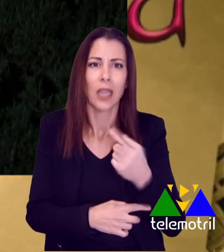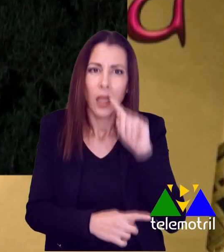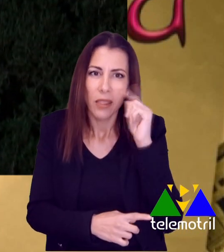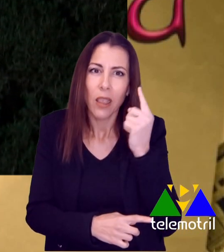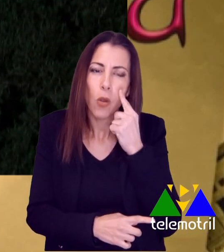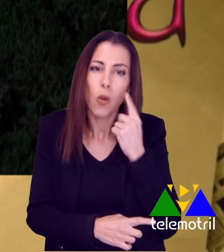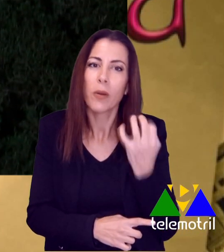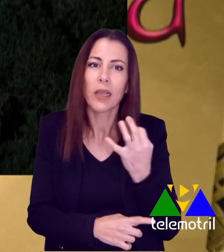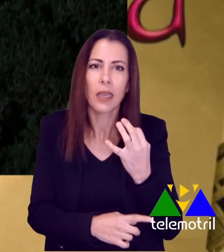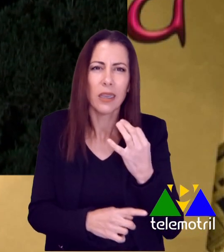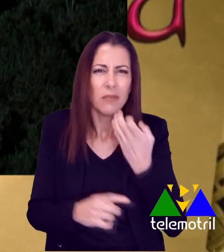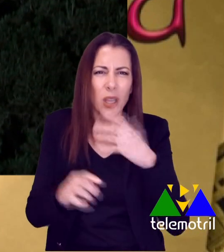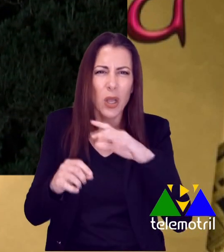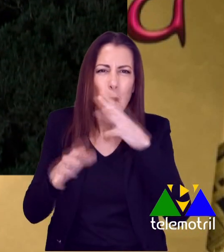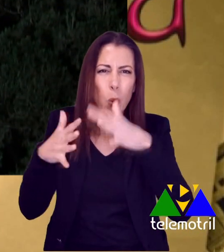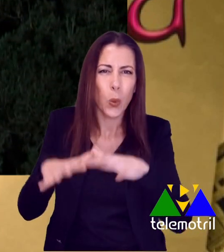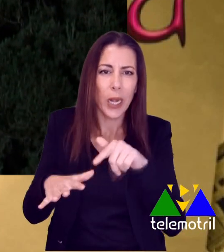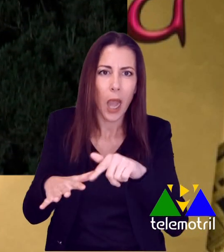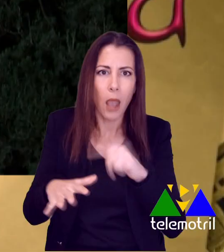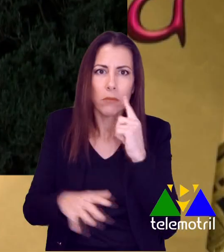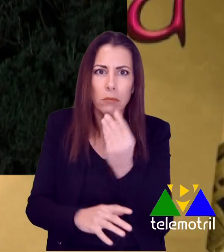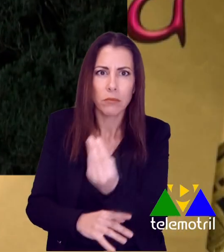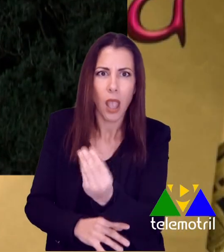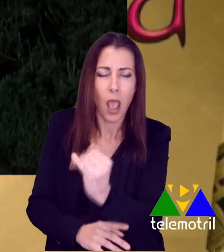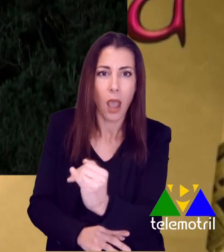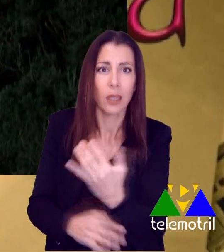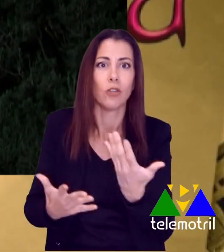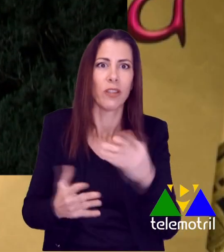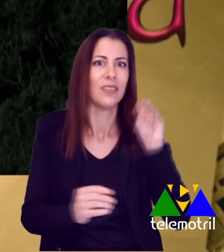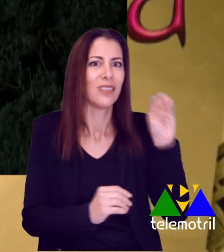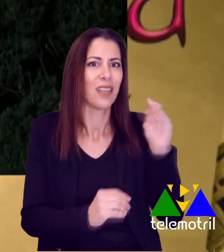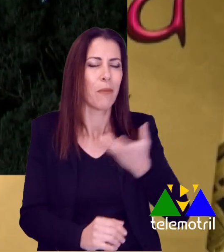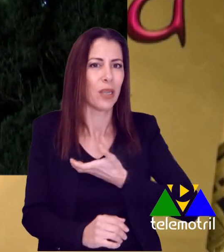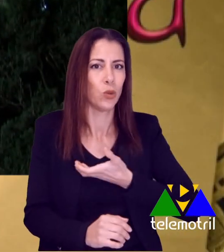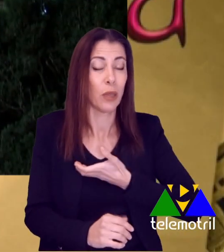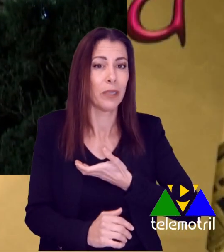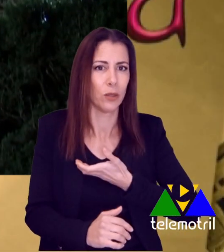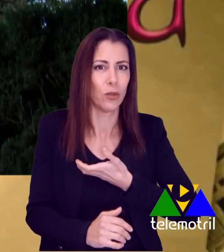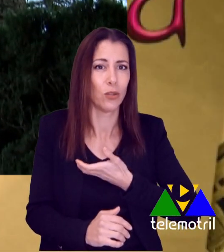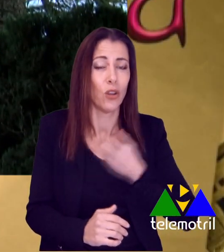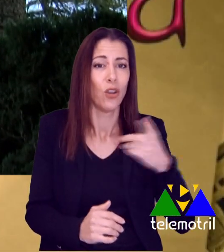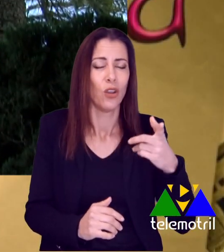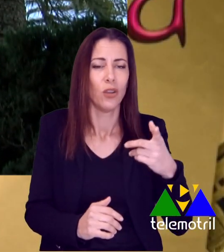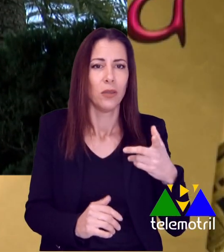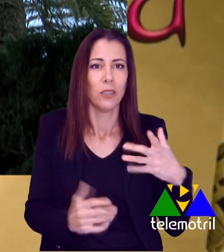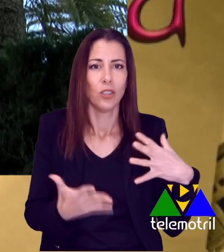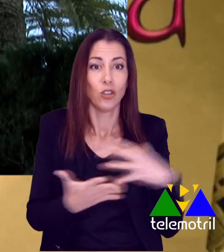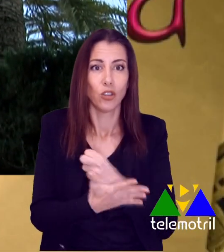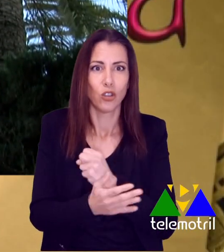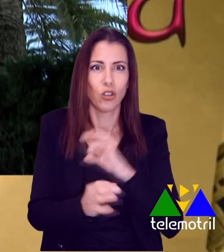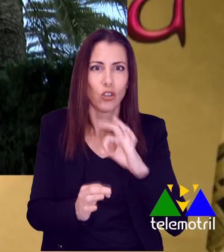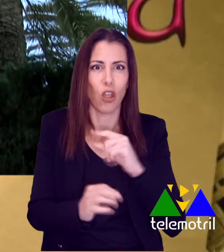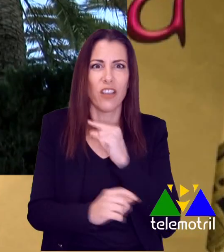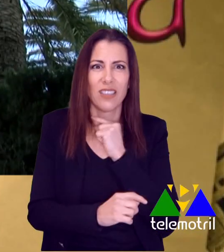descubre entre las ruinas la imagen. Llama al ayuntamiento, viene el ayuntamiento, todos los sacerdotes